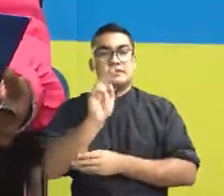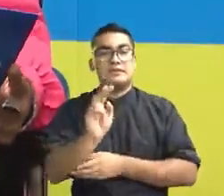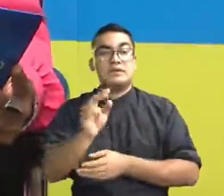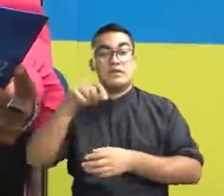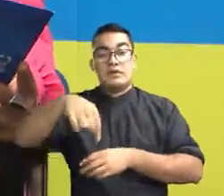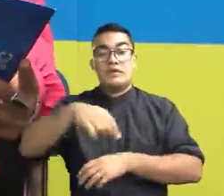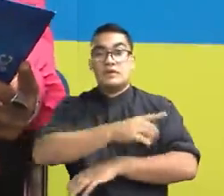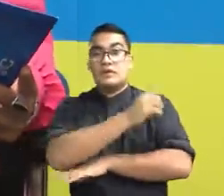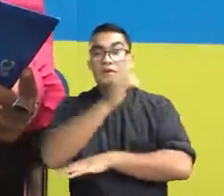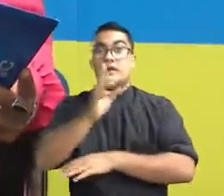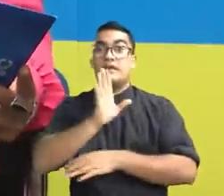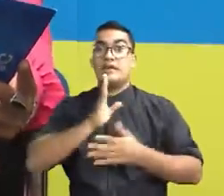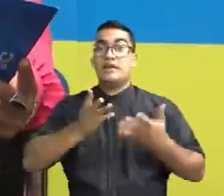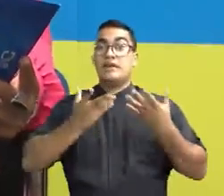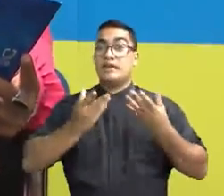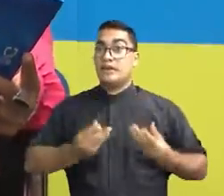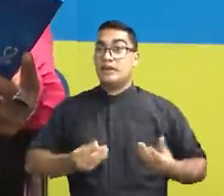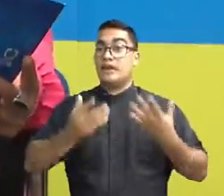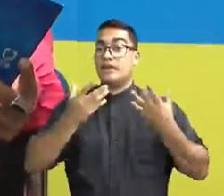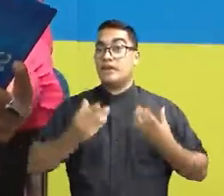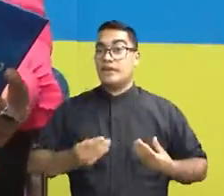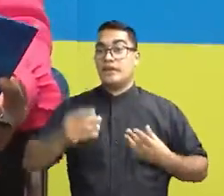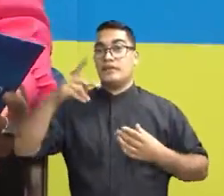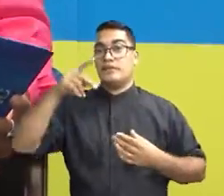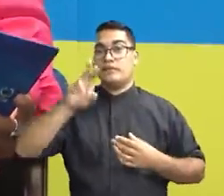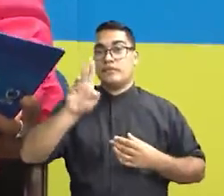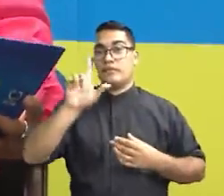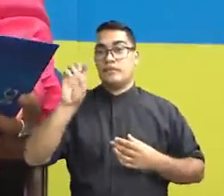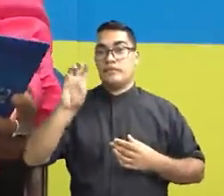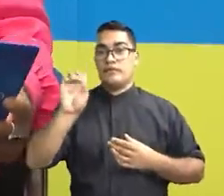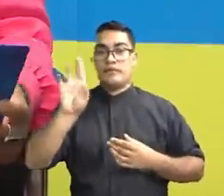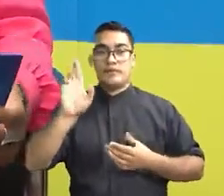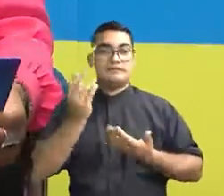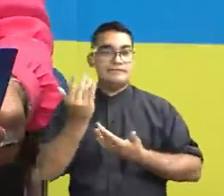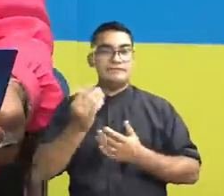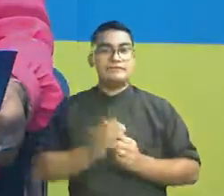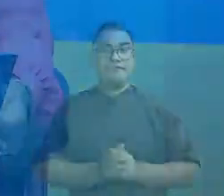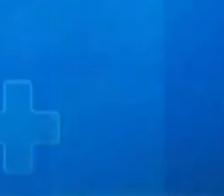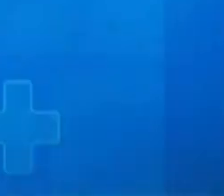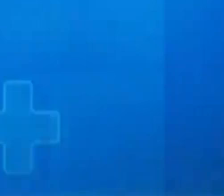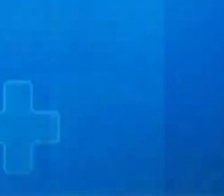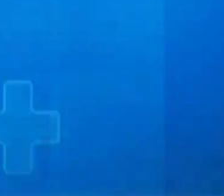hoy estamos hablando sobre la enfermedad pulmonar obstructiva crónica. Ya volvemos.